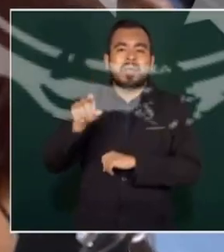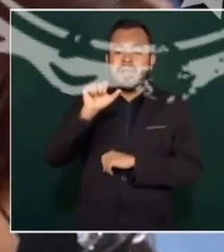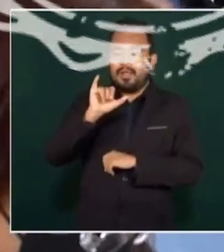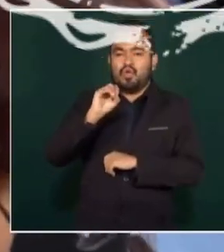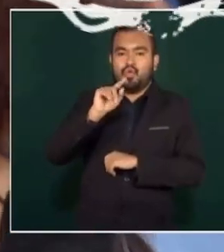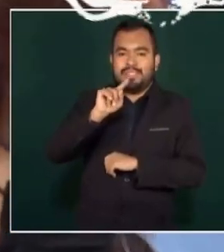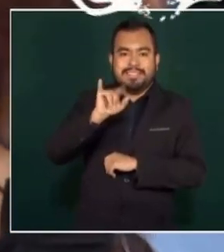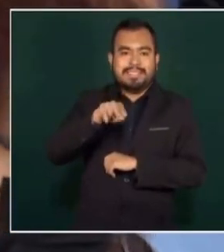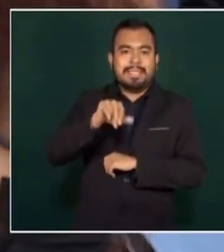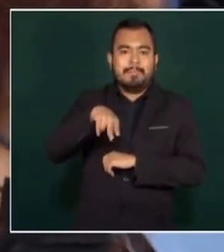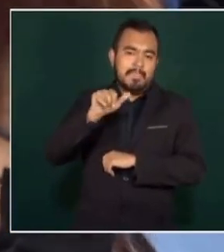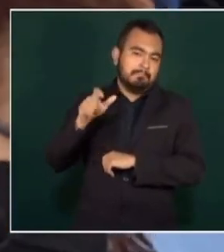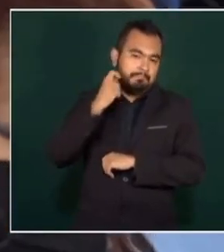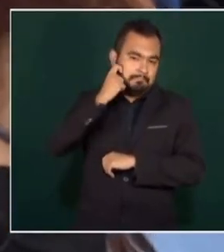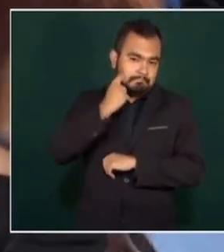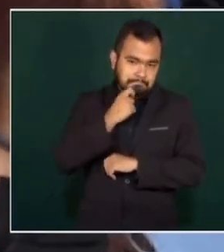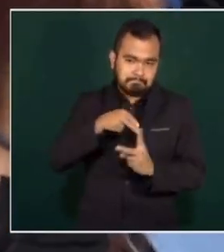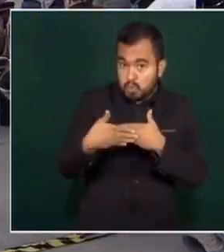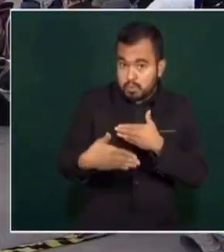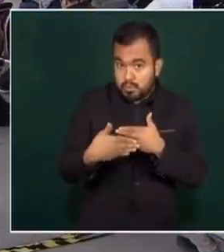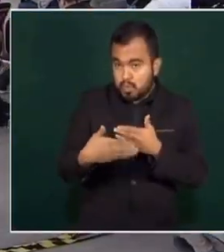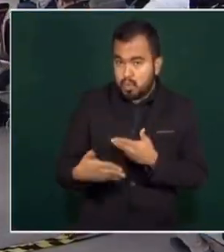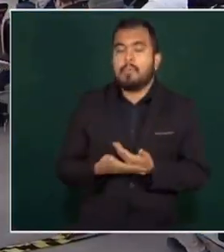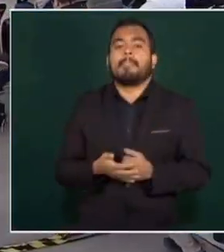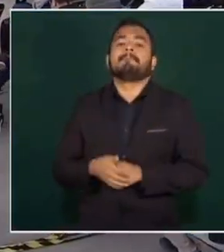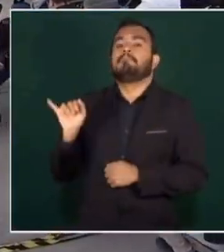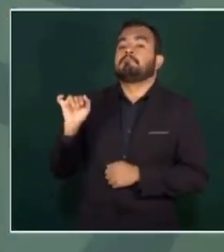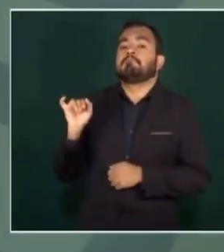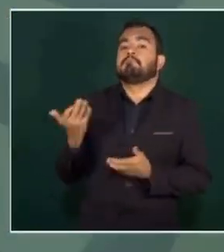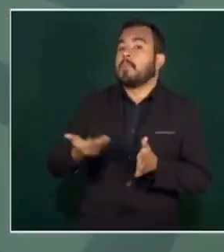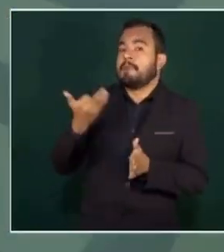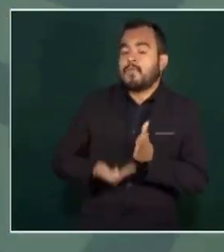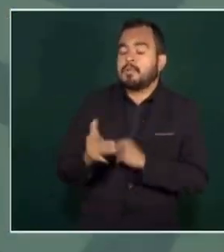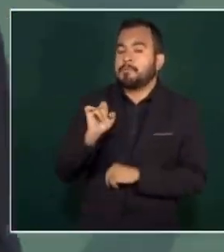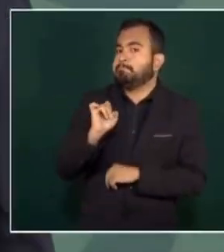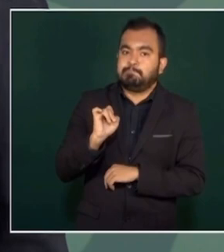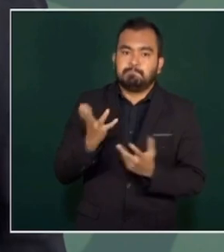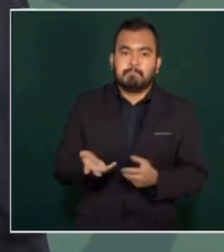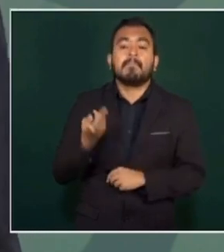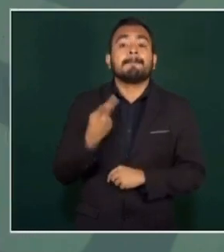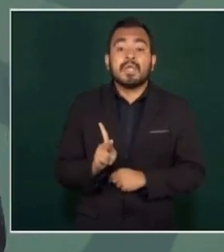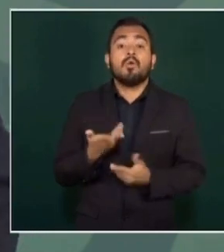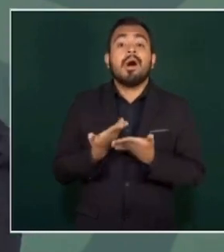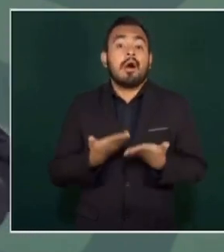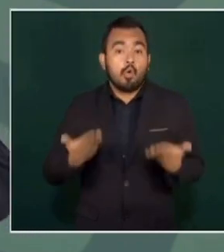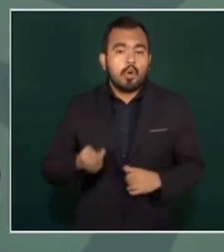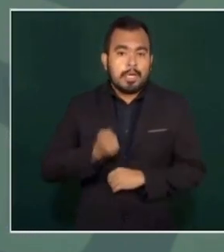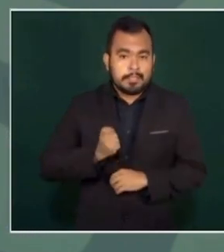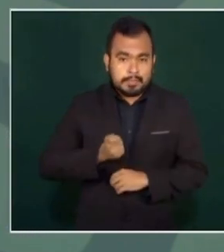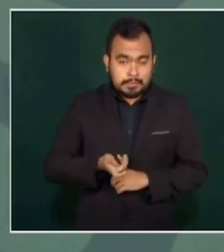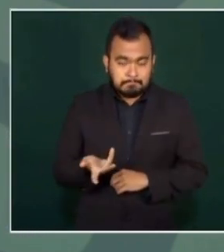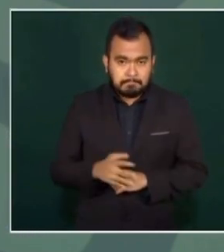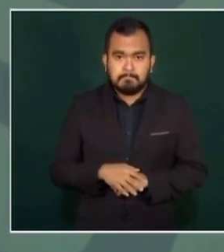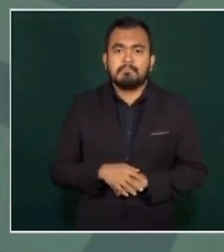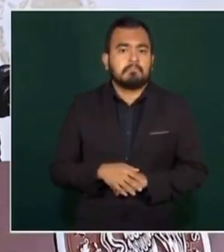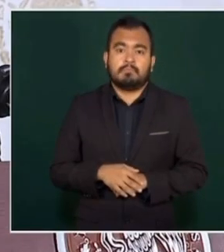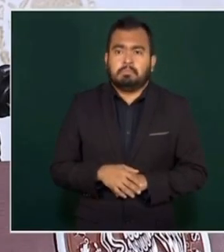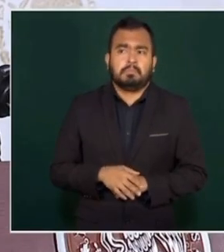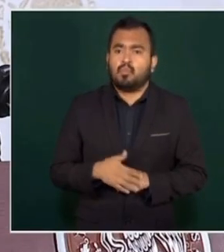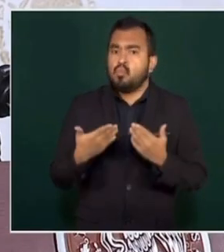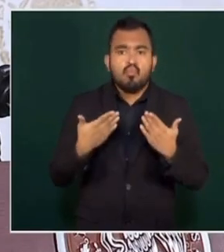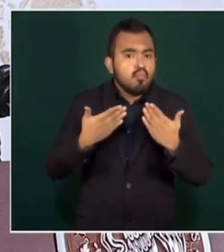¿Sería momento de un encuentro a nivel institucional, por supuesto? Sí, hace falta, sí, pero ahora, pues no